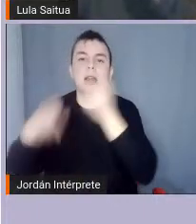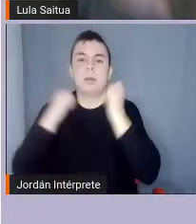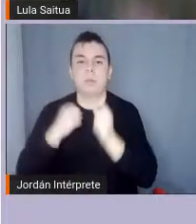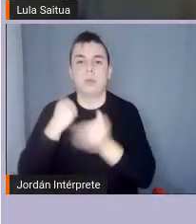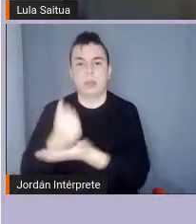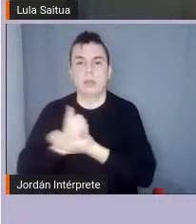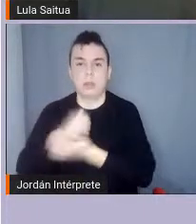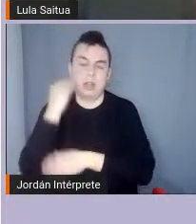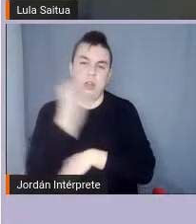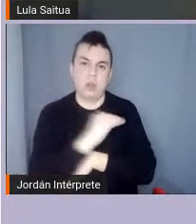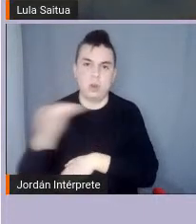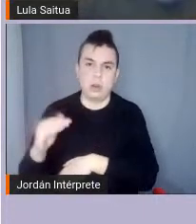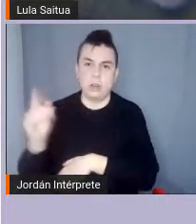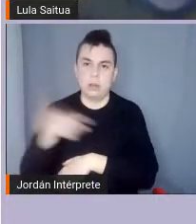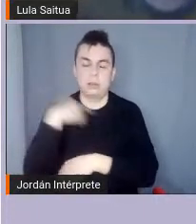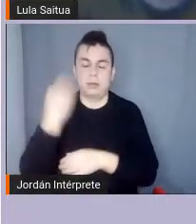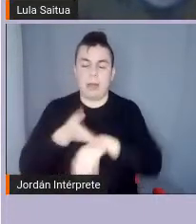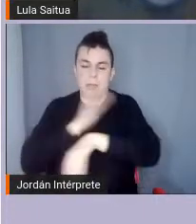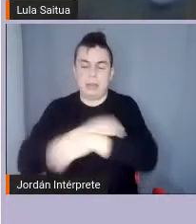Otra lámina, por favor.